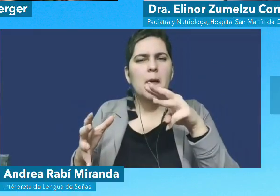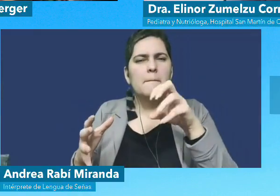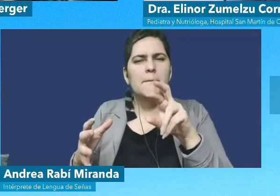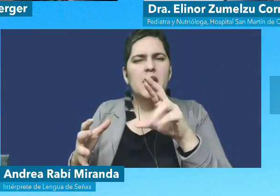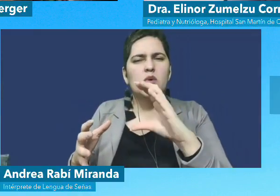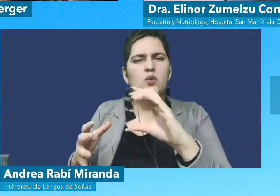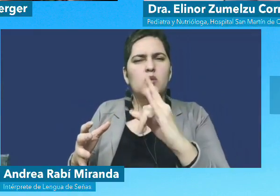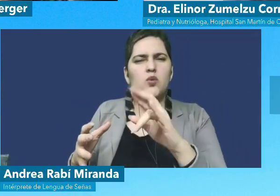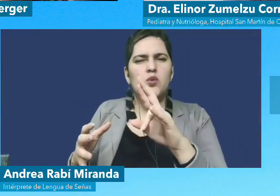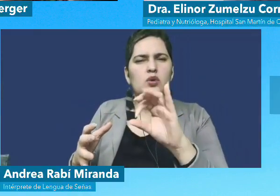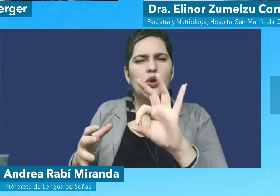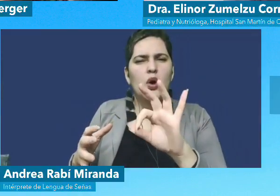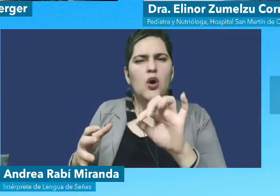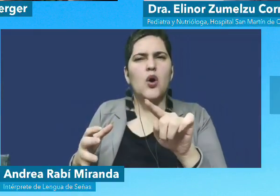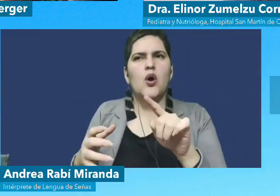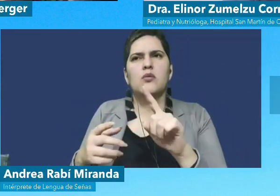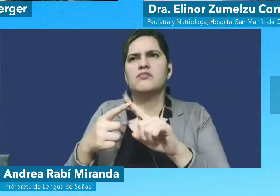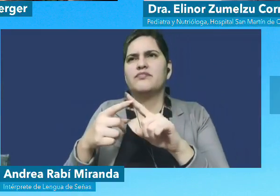algas, luche,